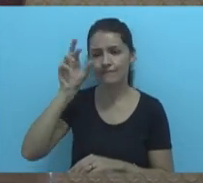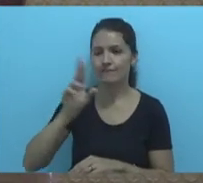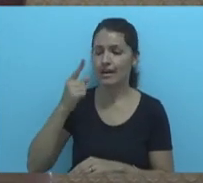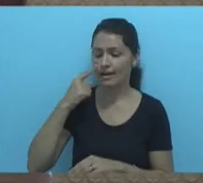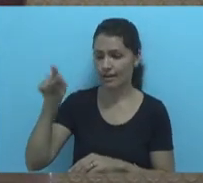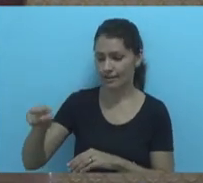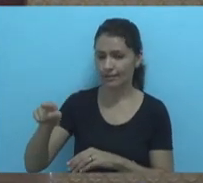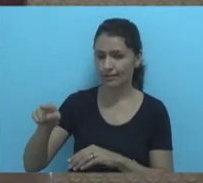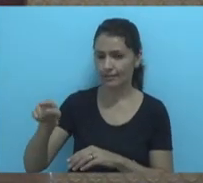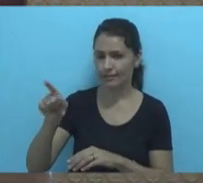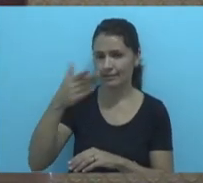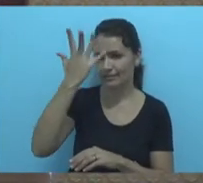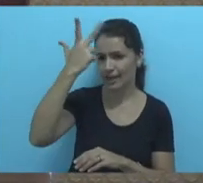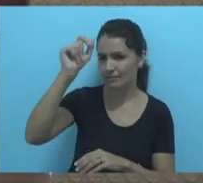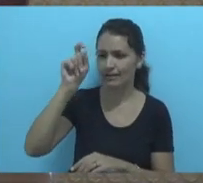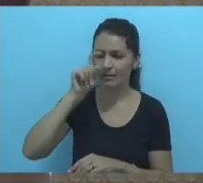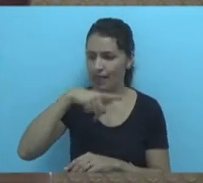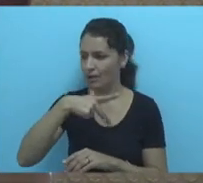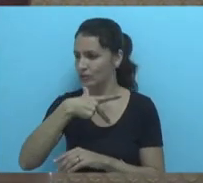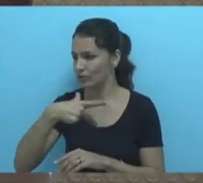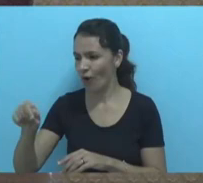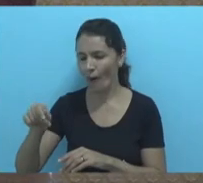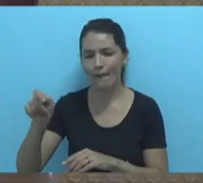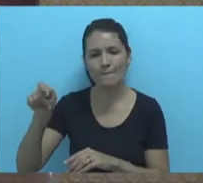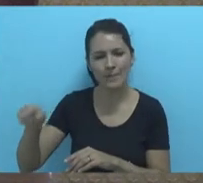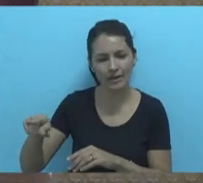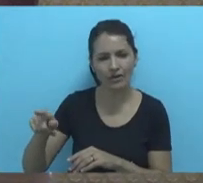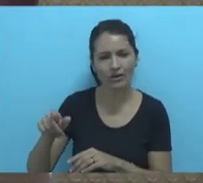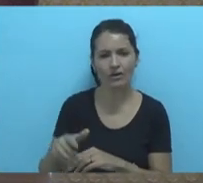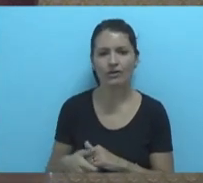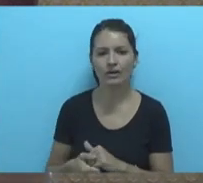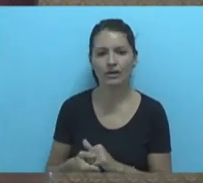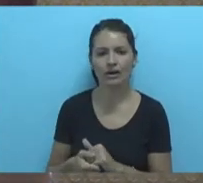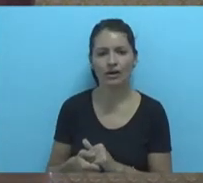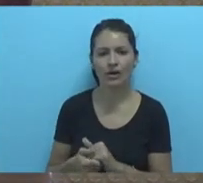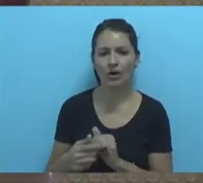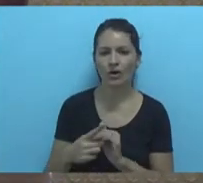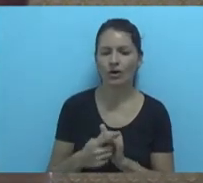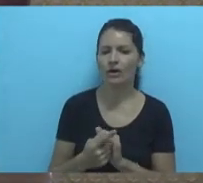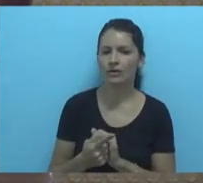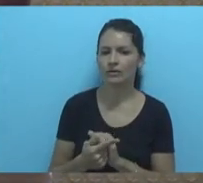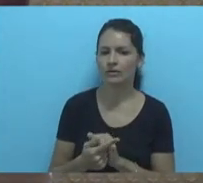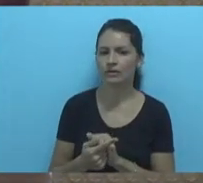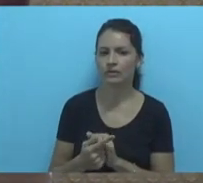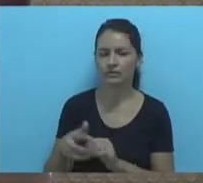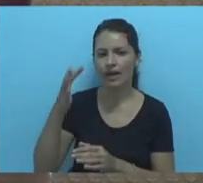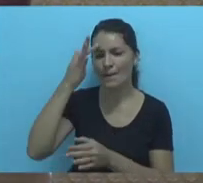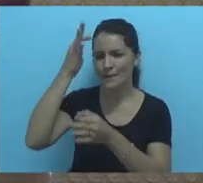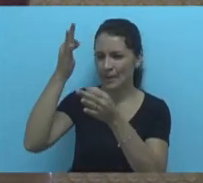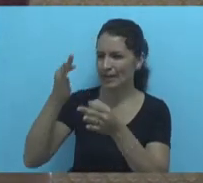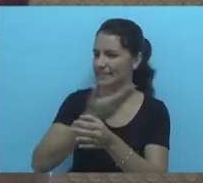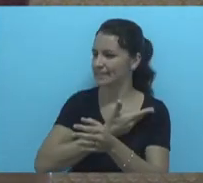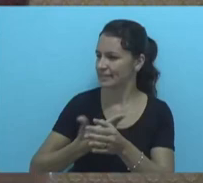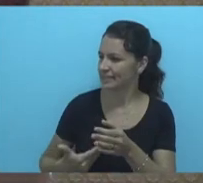no es Belgrano. Pero tiene su Rivadavia, que es el presidente de la Corte Suprema de Justicia de